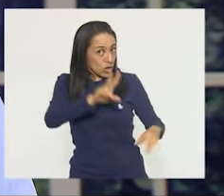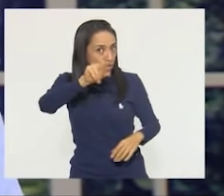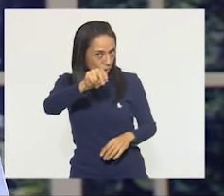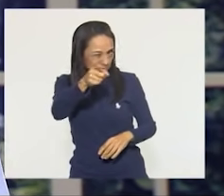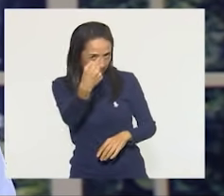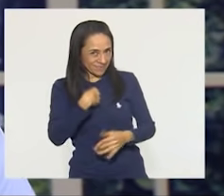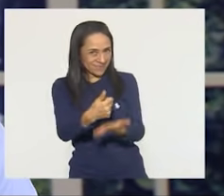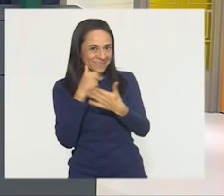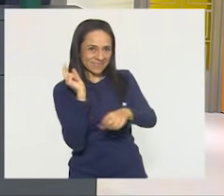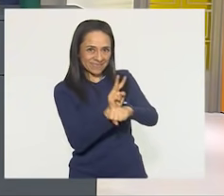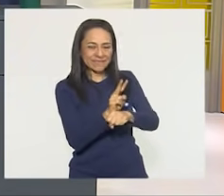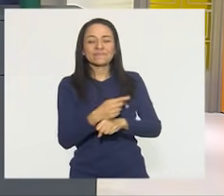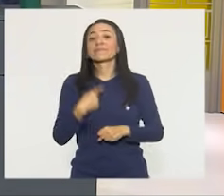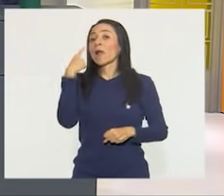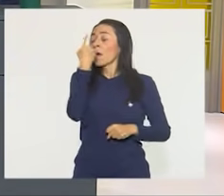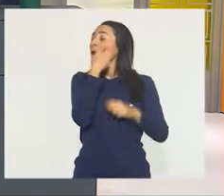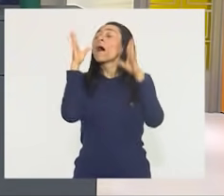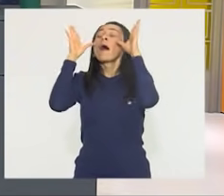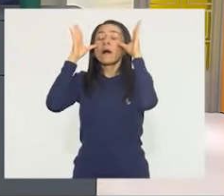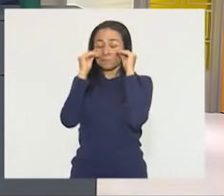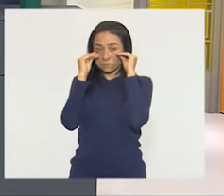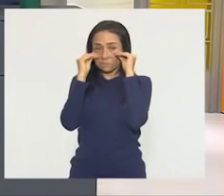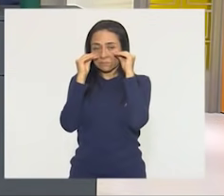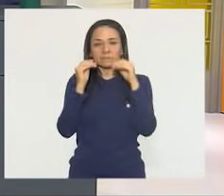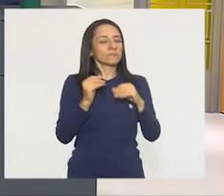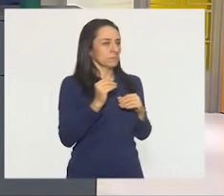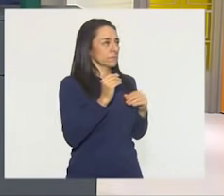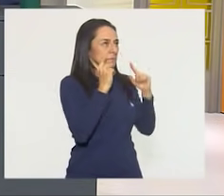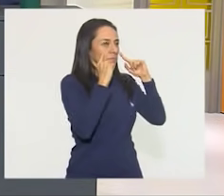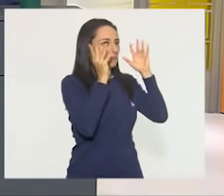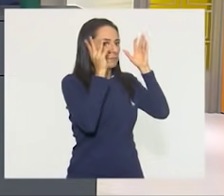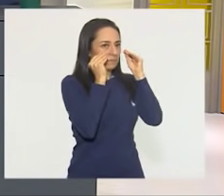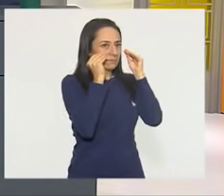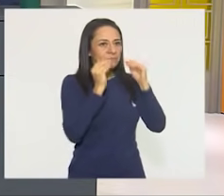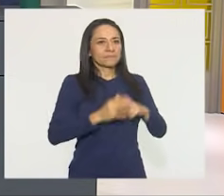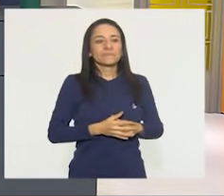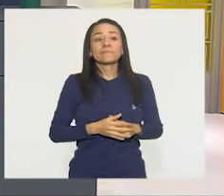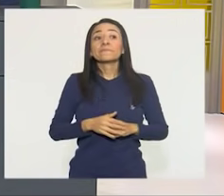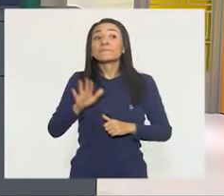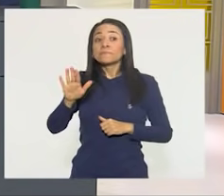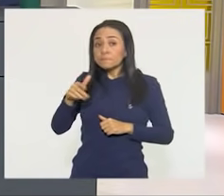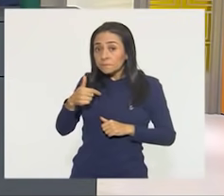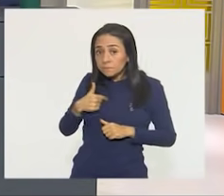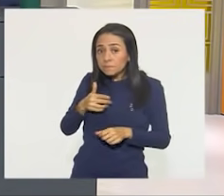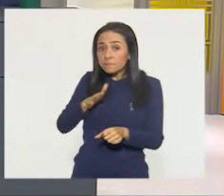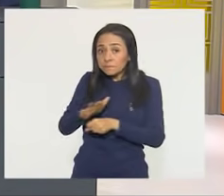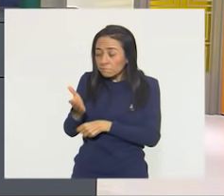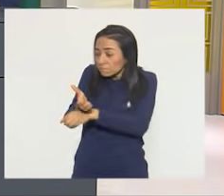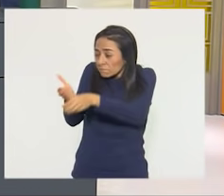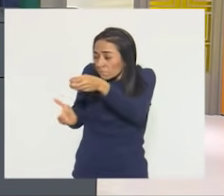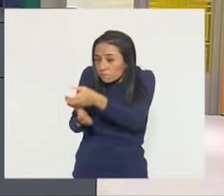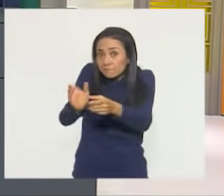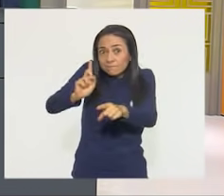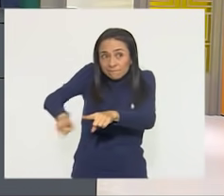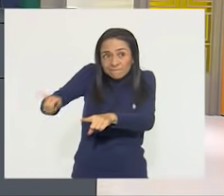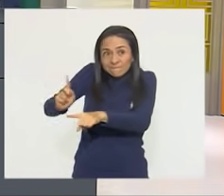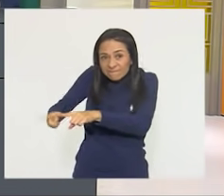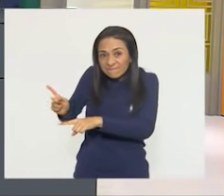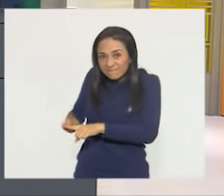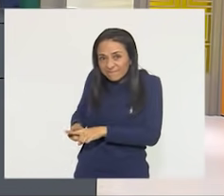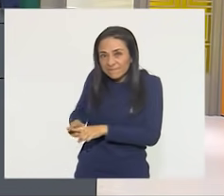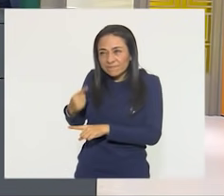ojos. Cerrados. Y voy a producir el sonido de varios objetos. Tú tienes que adivinar el